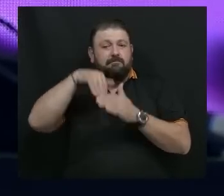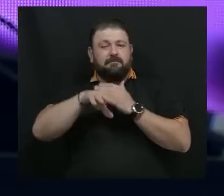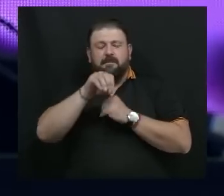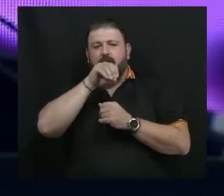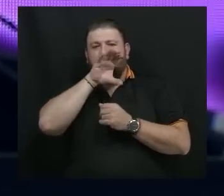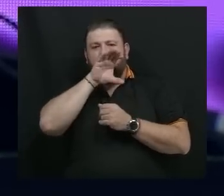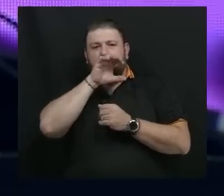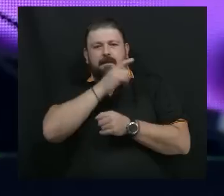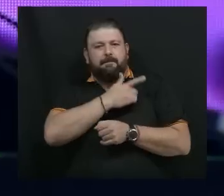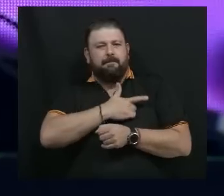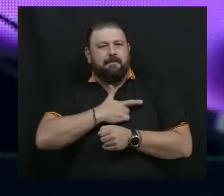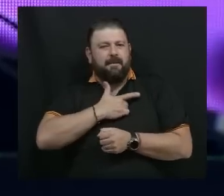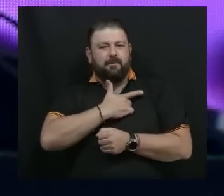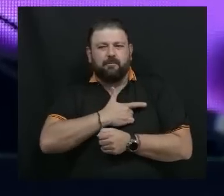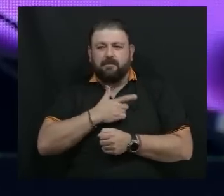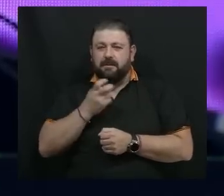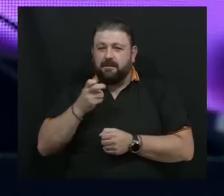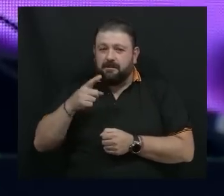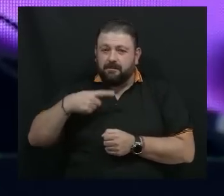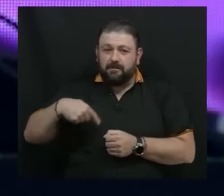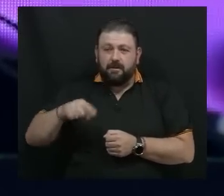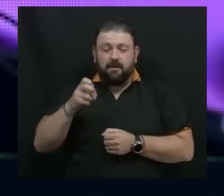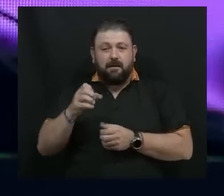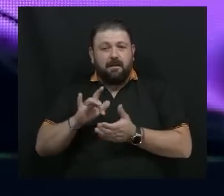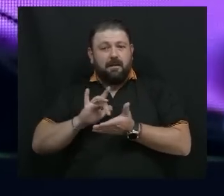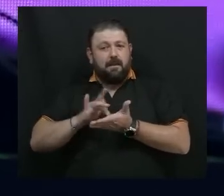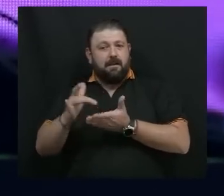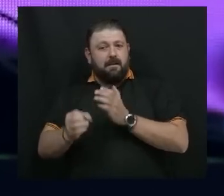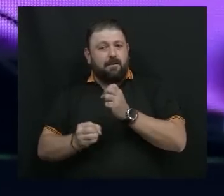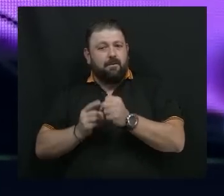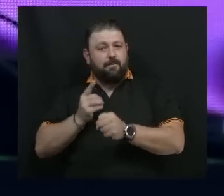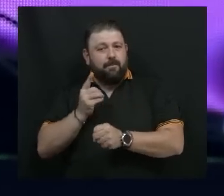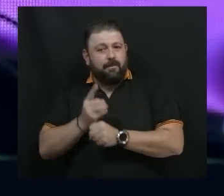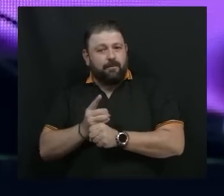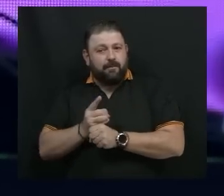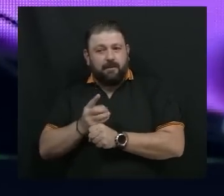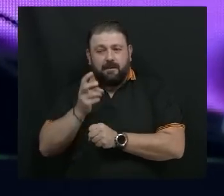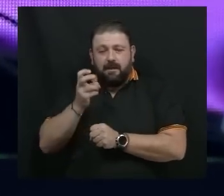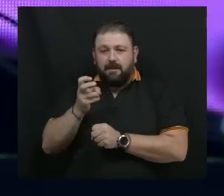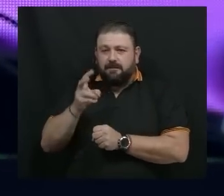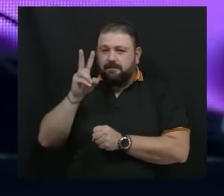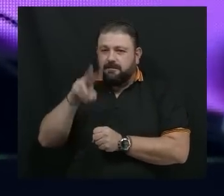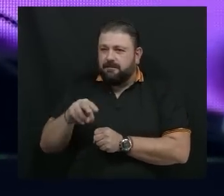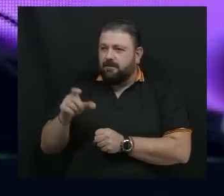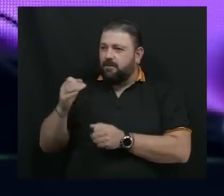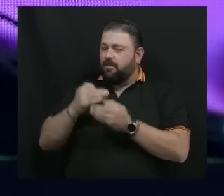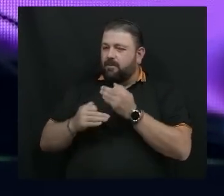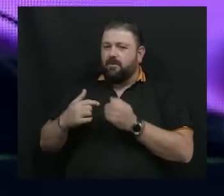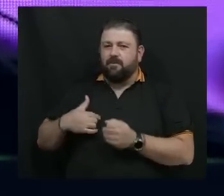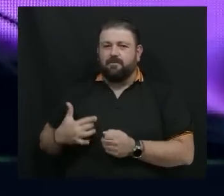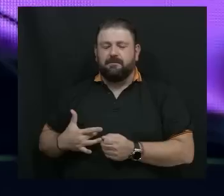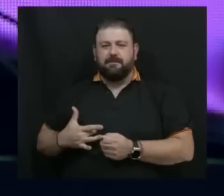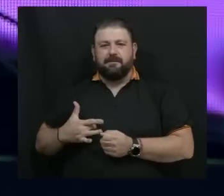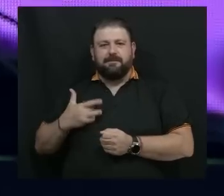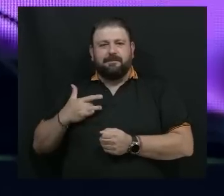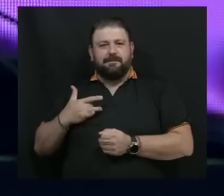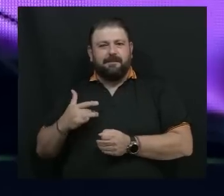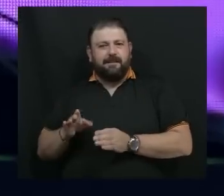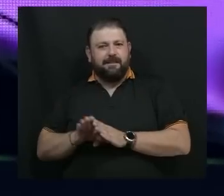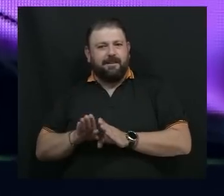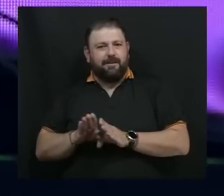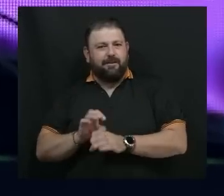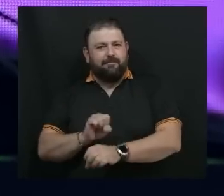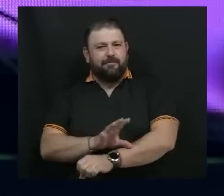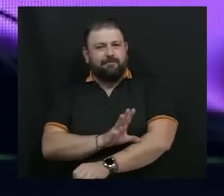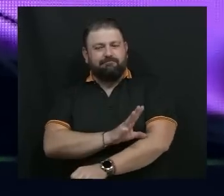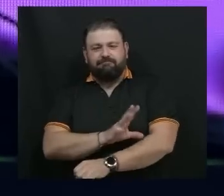decir, esto, llevarle esta oportunidad a cada persona de mi metro cuadrado es lo que me levanta todos los días. Gracias,